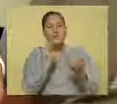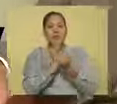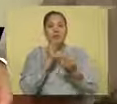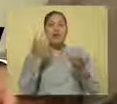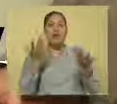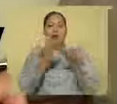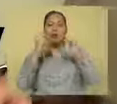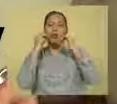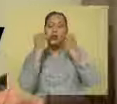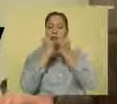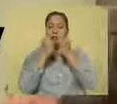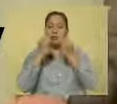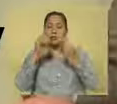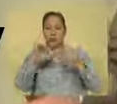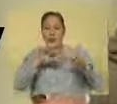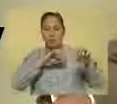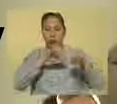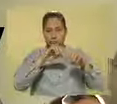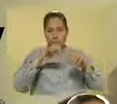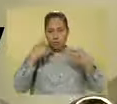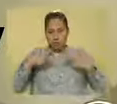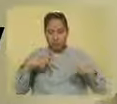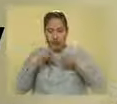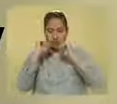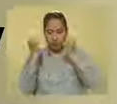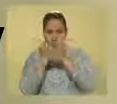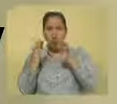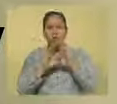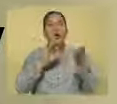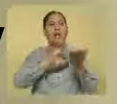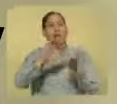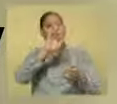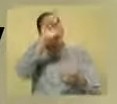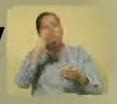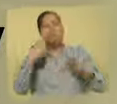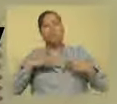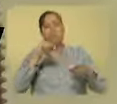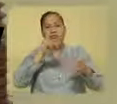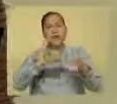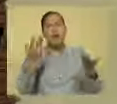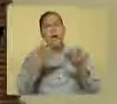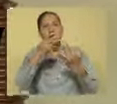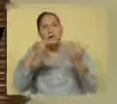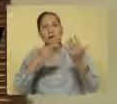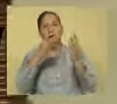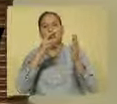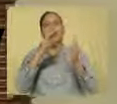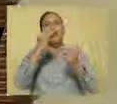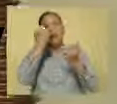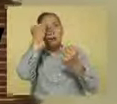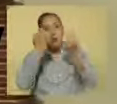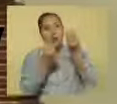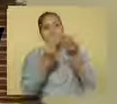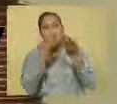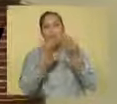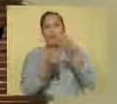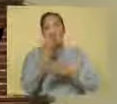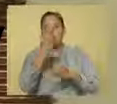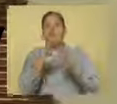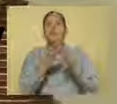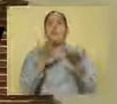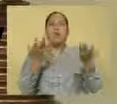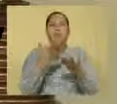las organizaciones civiles la participación ciudadana en las acciones públicas con el pronóstico y propósito de fomentar